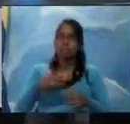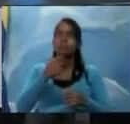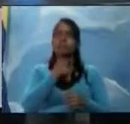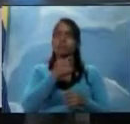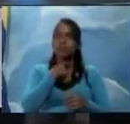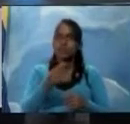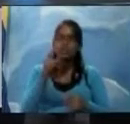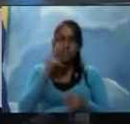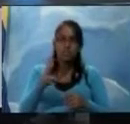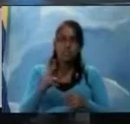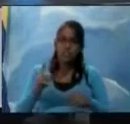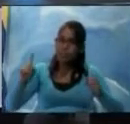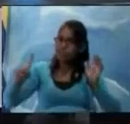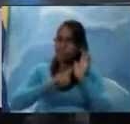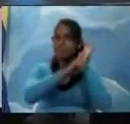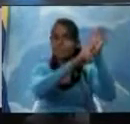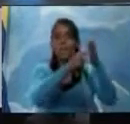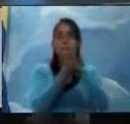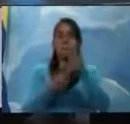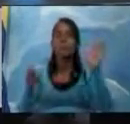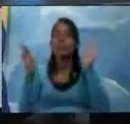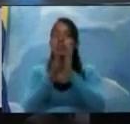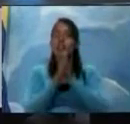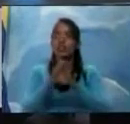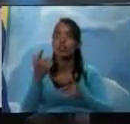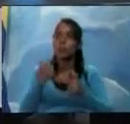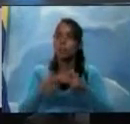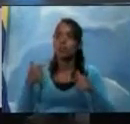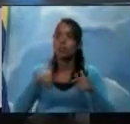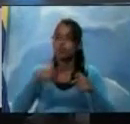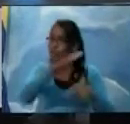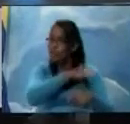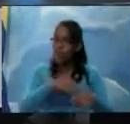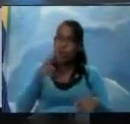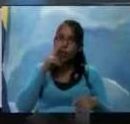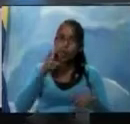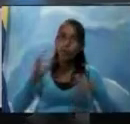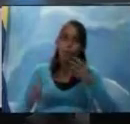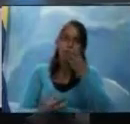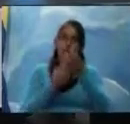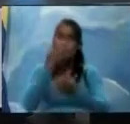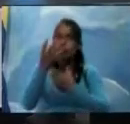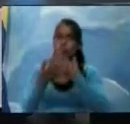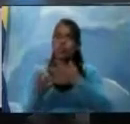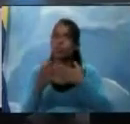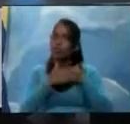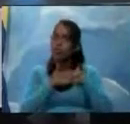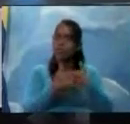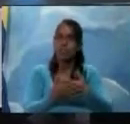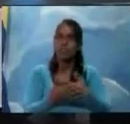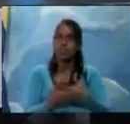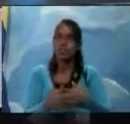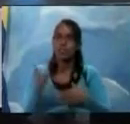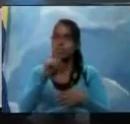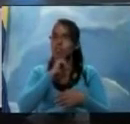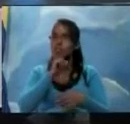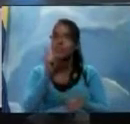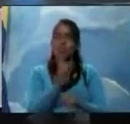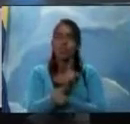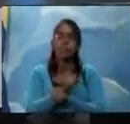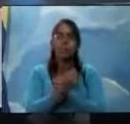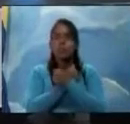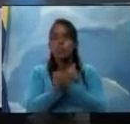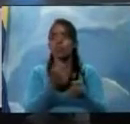las manifestaciones del Espíritu Santo, pero yo quiero ver los frutos. Yo quiero ver los resultados. No es solamente,